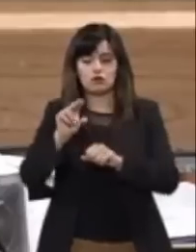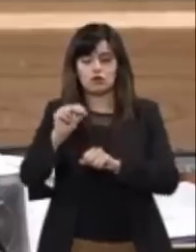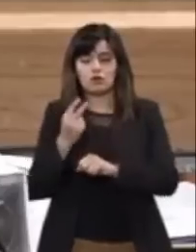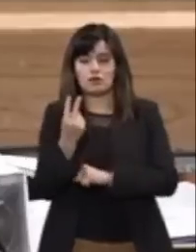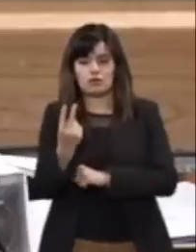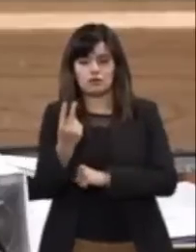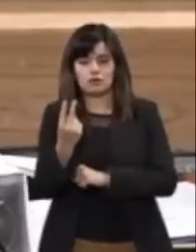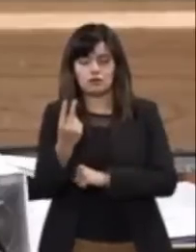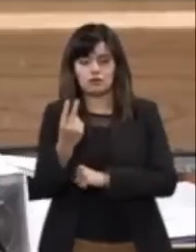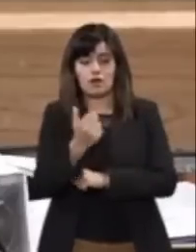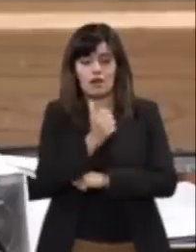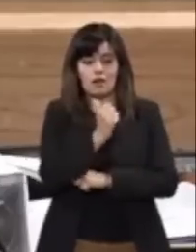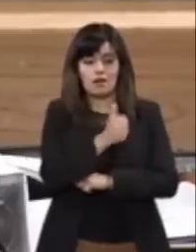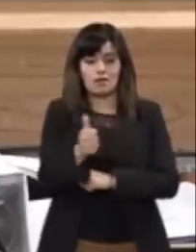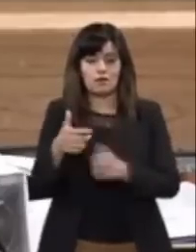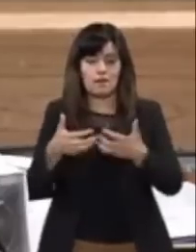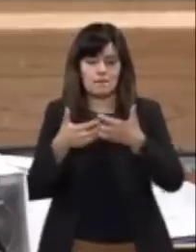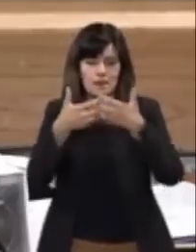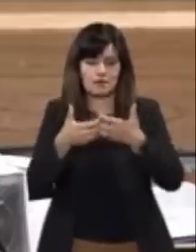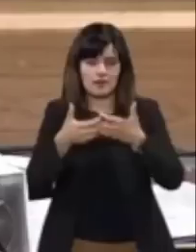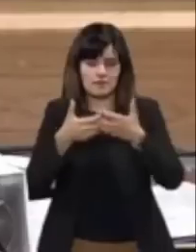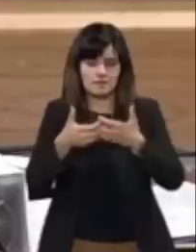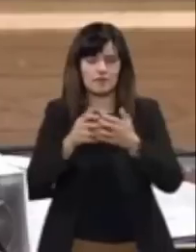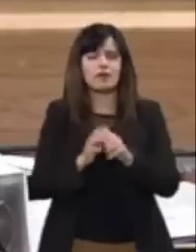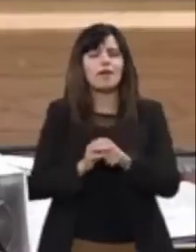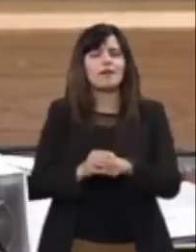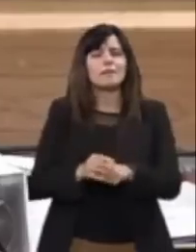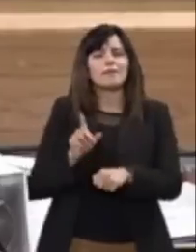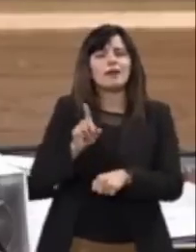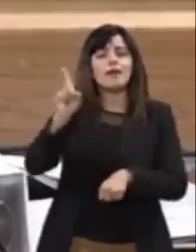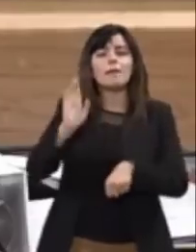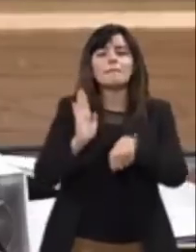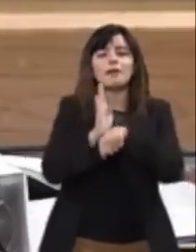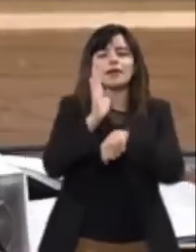72,982 pesos. Brasil compró